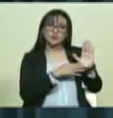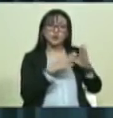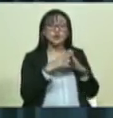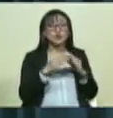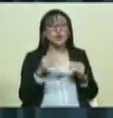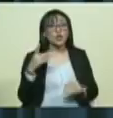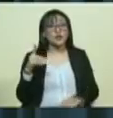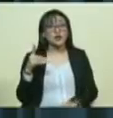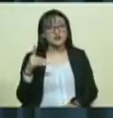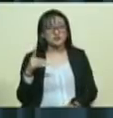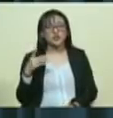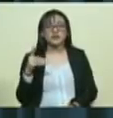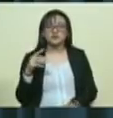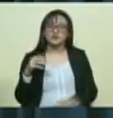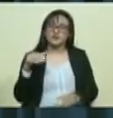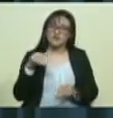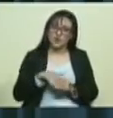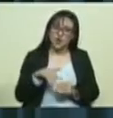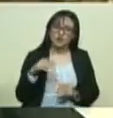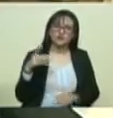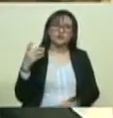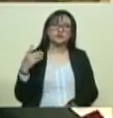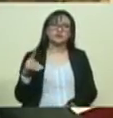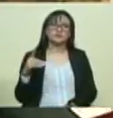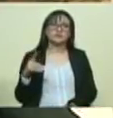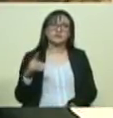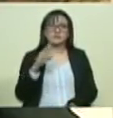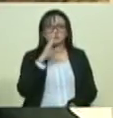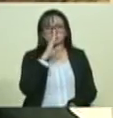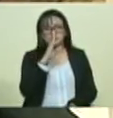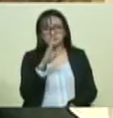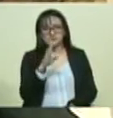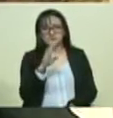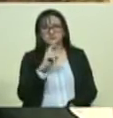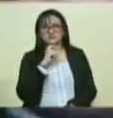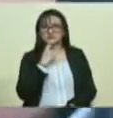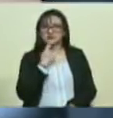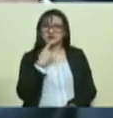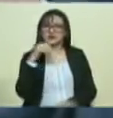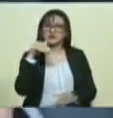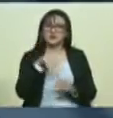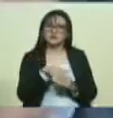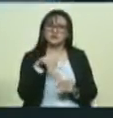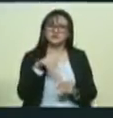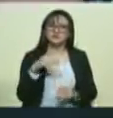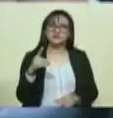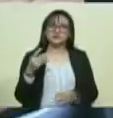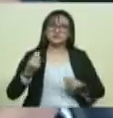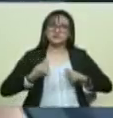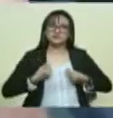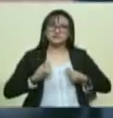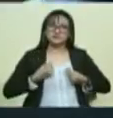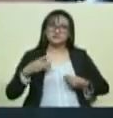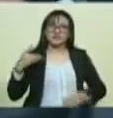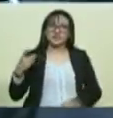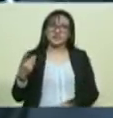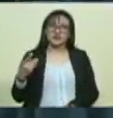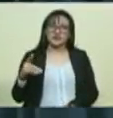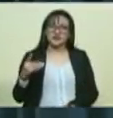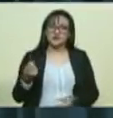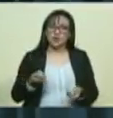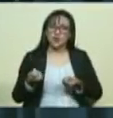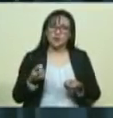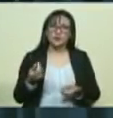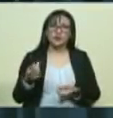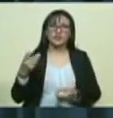derechos el derecho al voto el derecho el derecho al voto directo universal y secreto el derecho a la vida los derechos económicos los